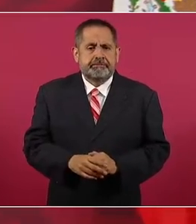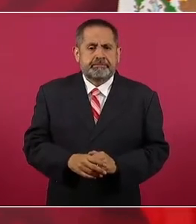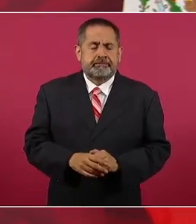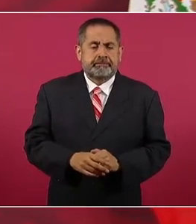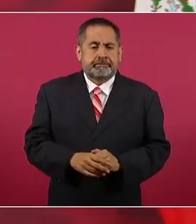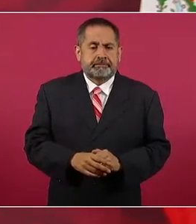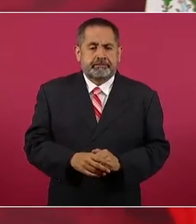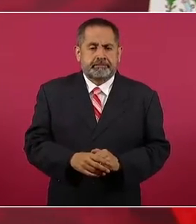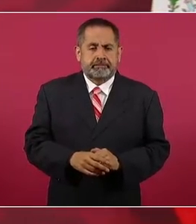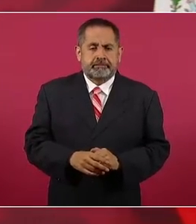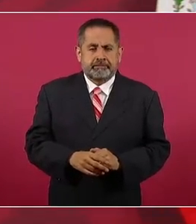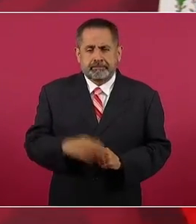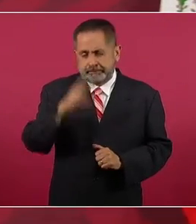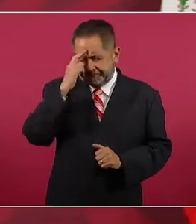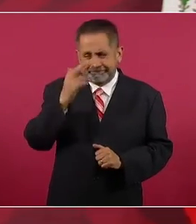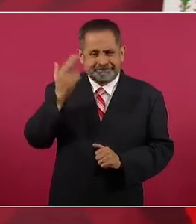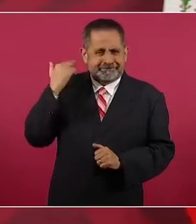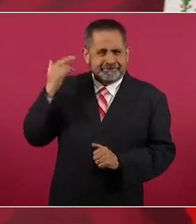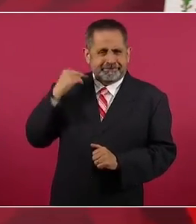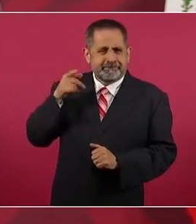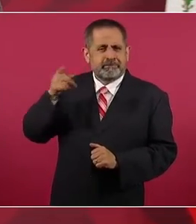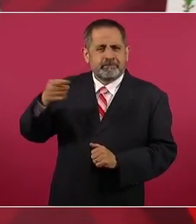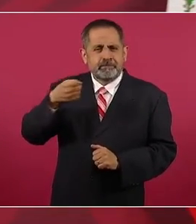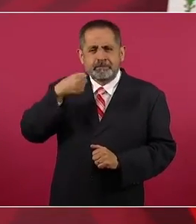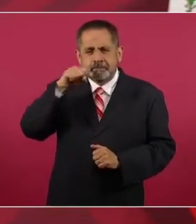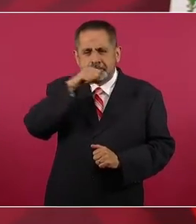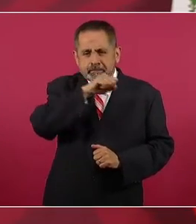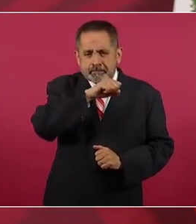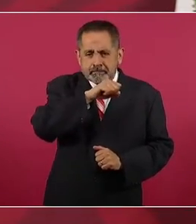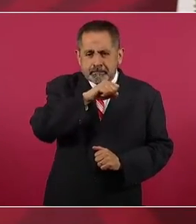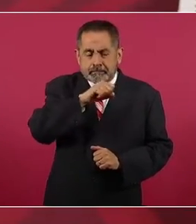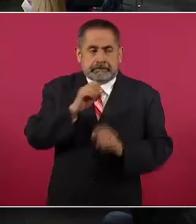Se cayó por esto de Taiwán,